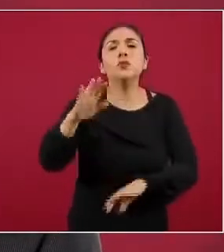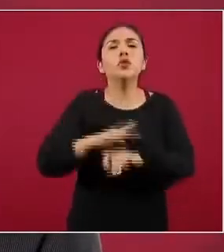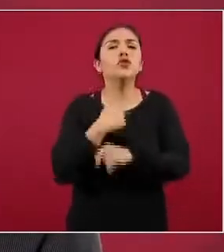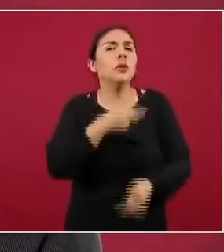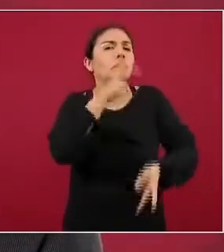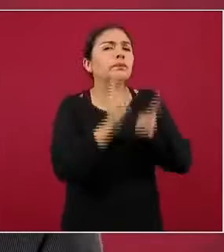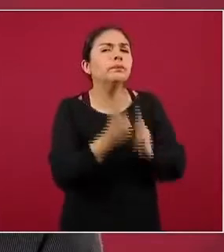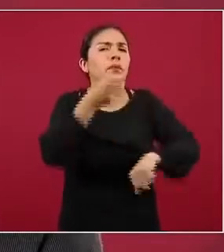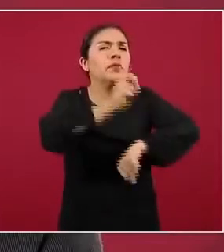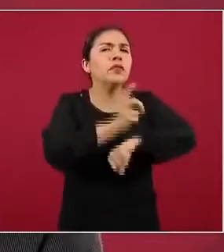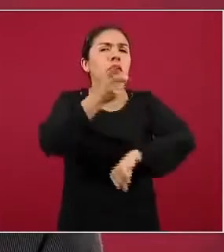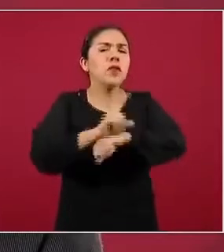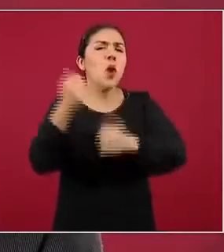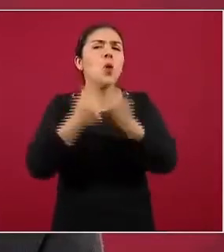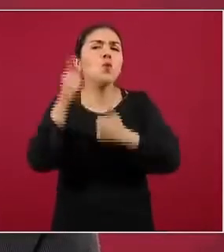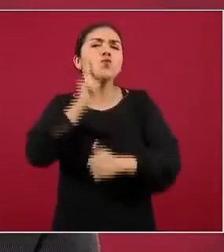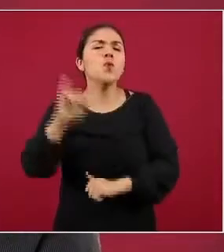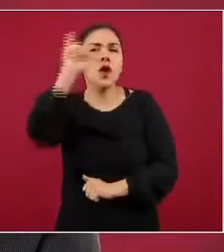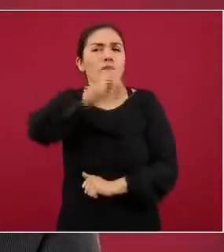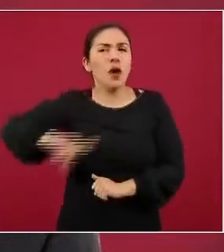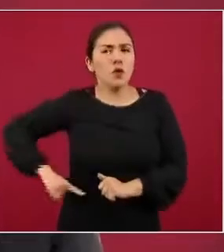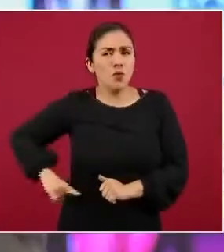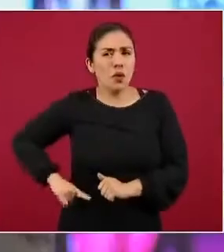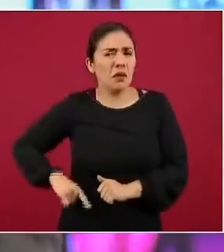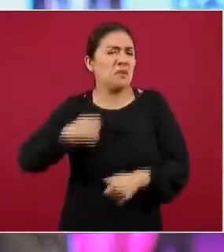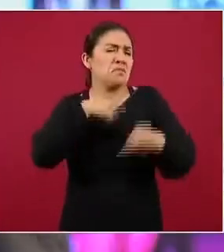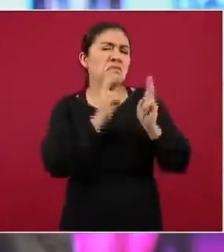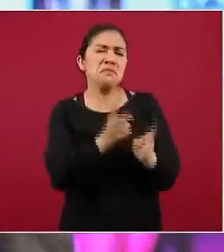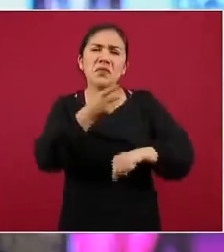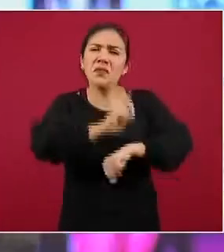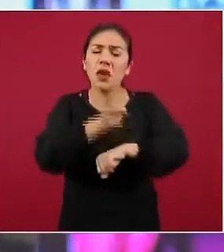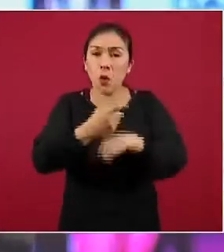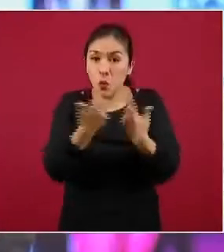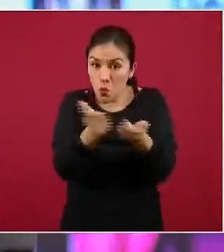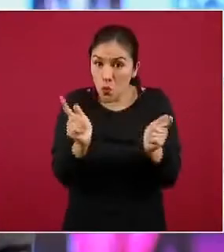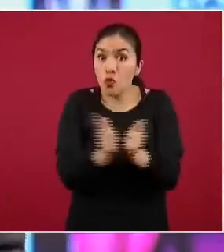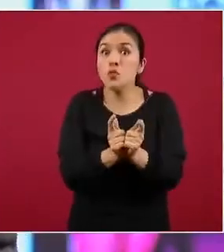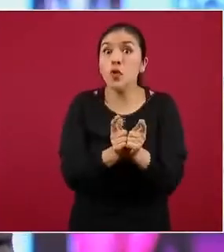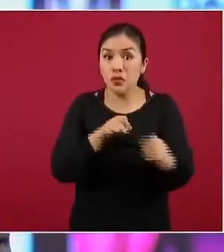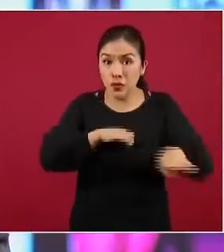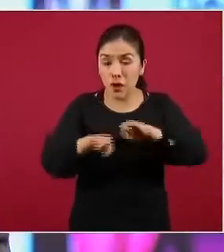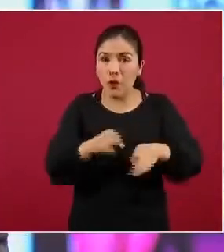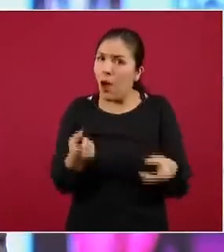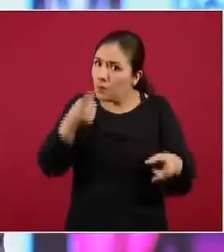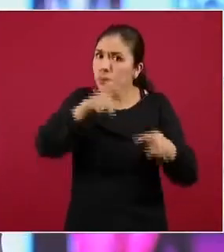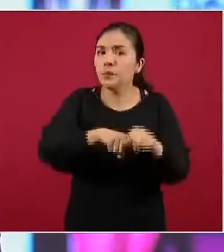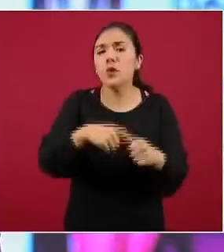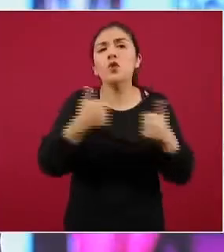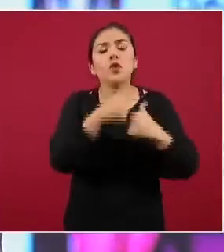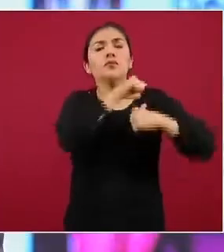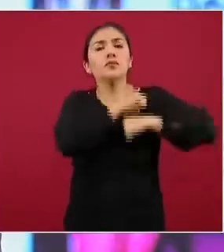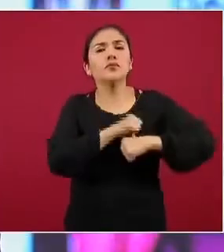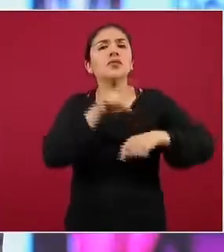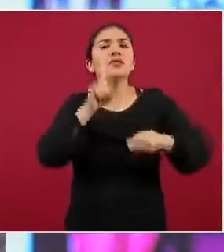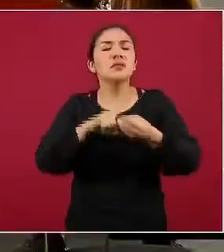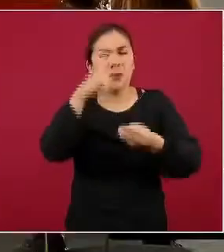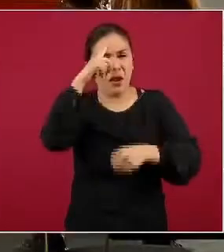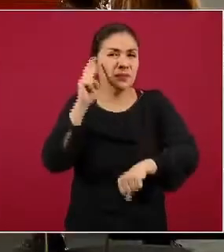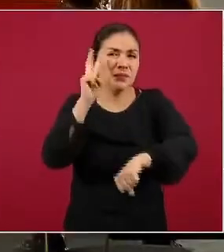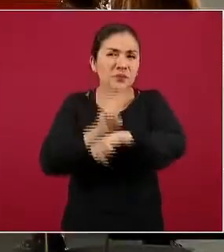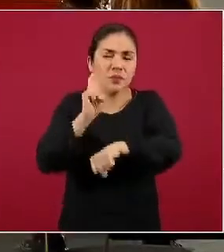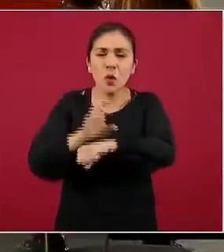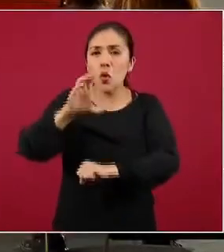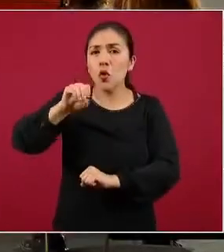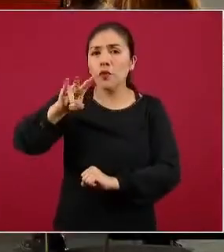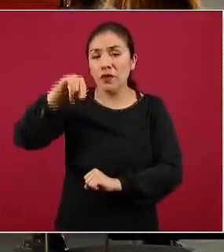Platicamos diariamente con la jefa de gobierno, diariamente. Nuestro grupo de trabajo está incorporado al Comando Operativo COVID de la